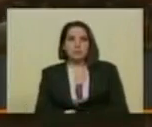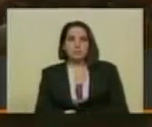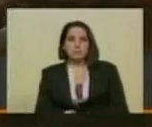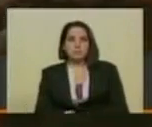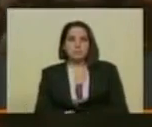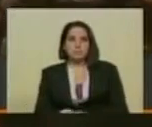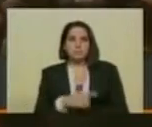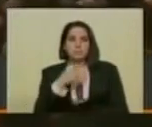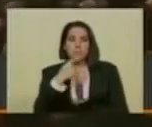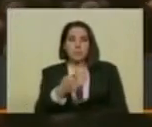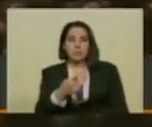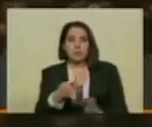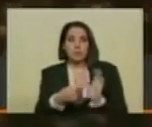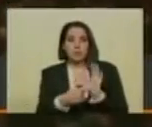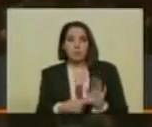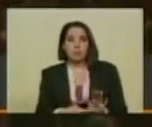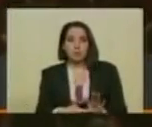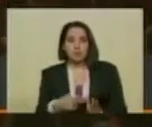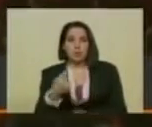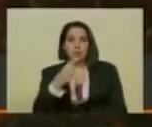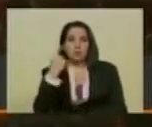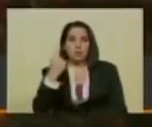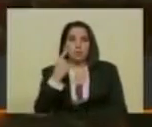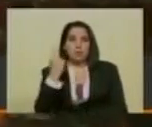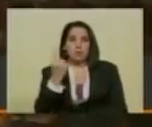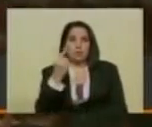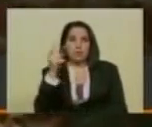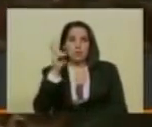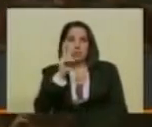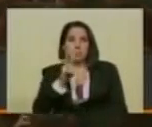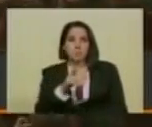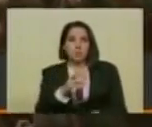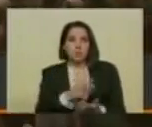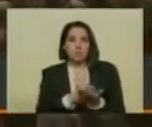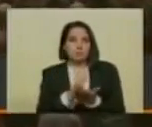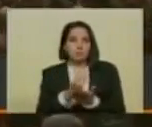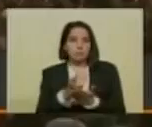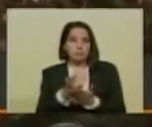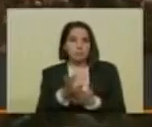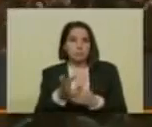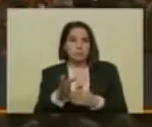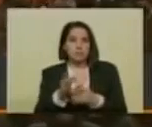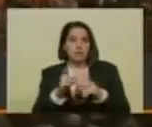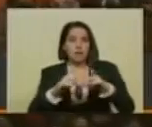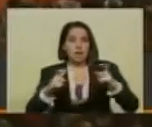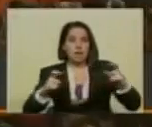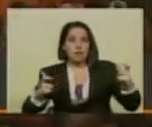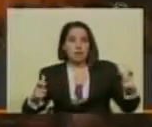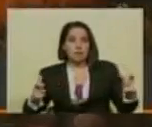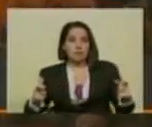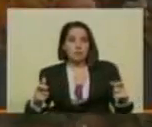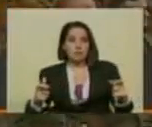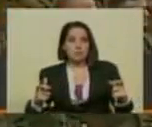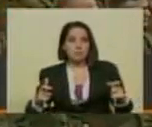Demuestran que solo Venezuela transitará su camino de grandeza